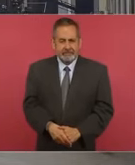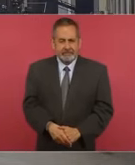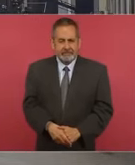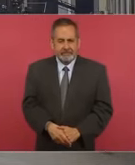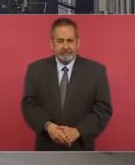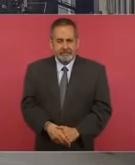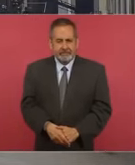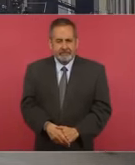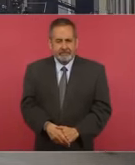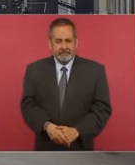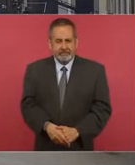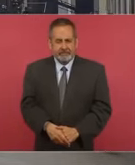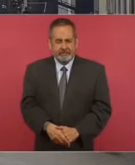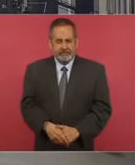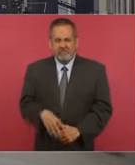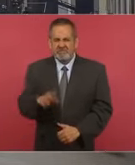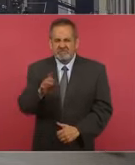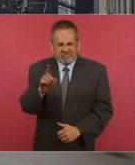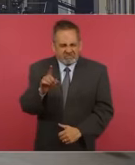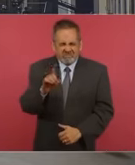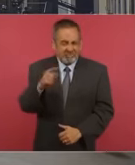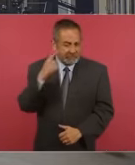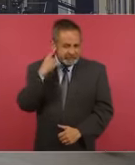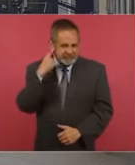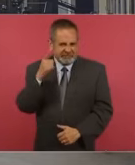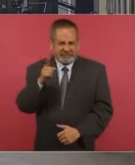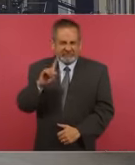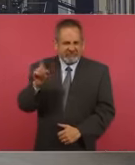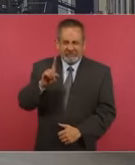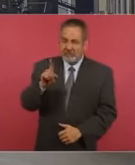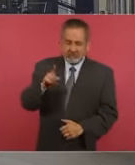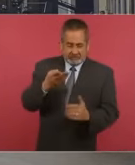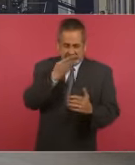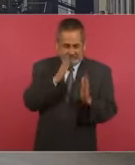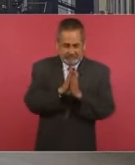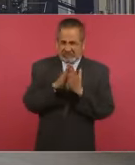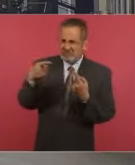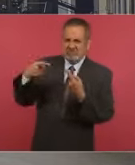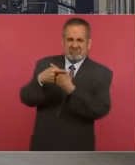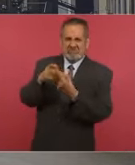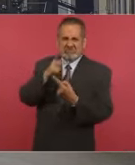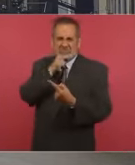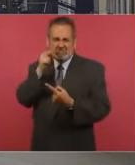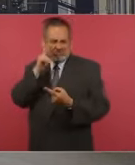Con todos los desastres que causó. El Papa contra las propias sagradas escrituras. Anda.